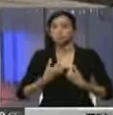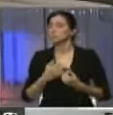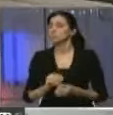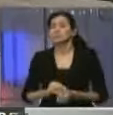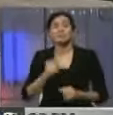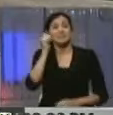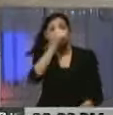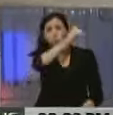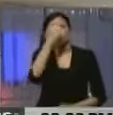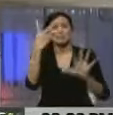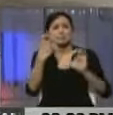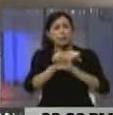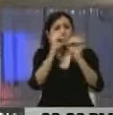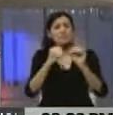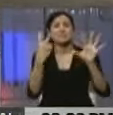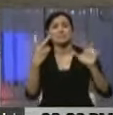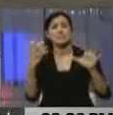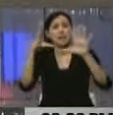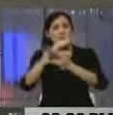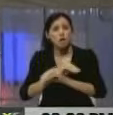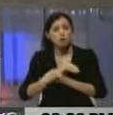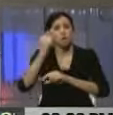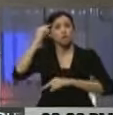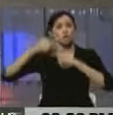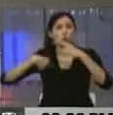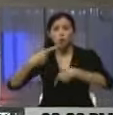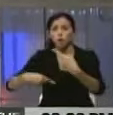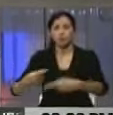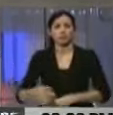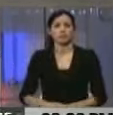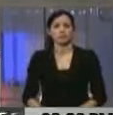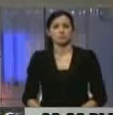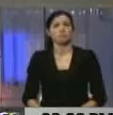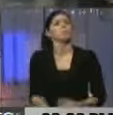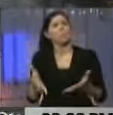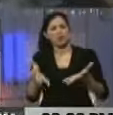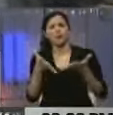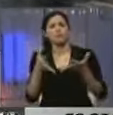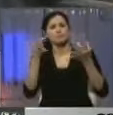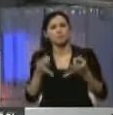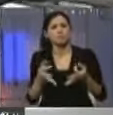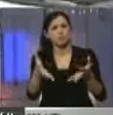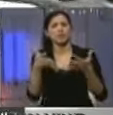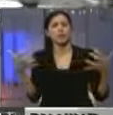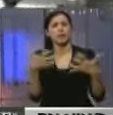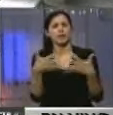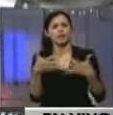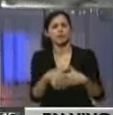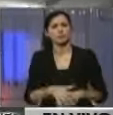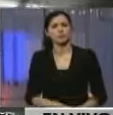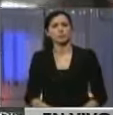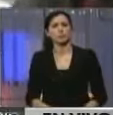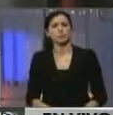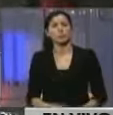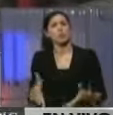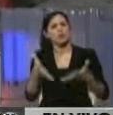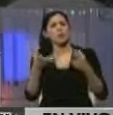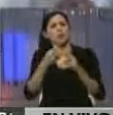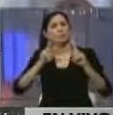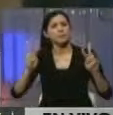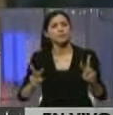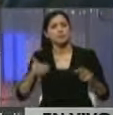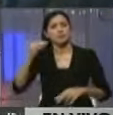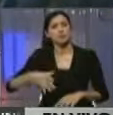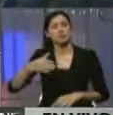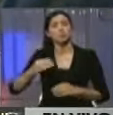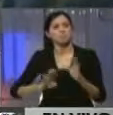7 de la mañana, a las 7 de la noche, todos los días. Vamos a ganar esta guerra, vamos a ganar la paz, vamos a ganar el derecho